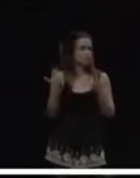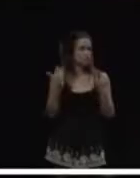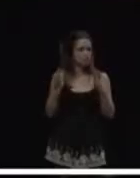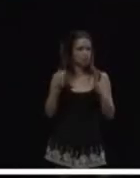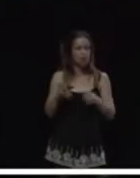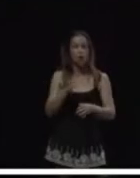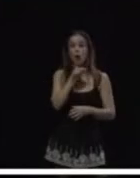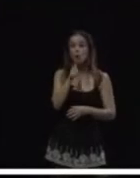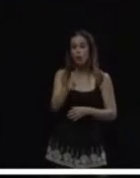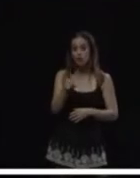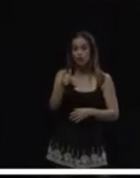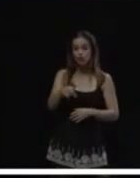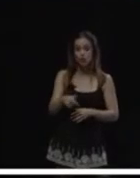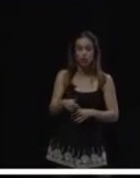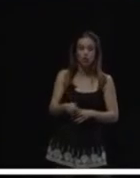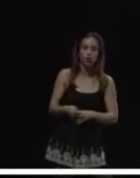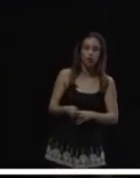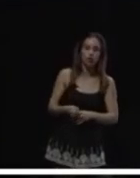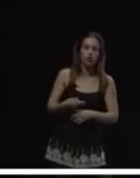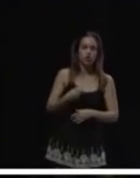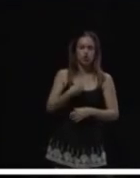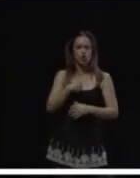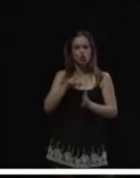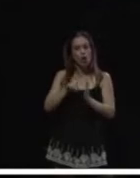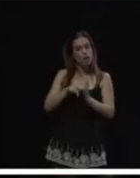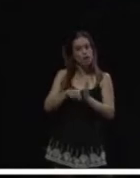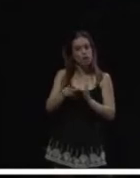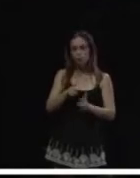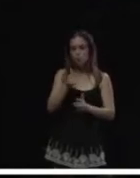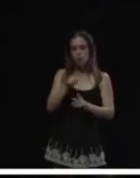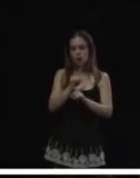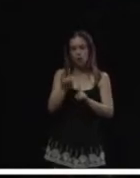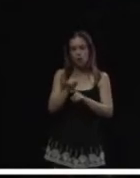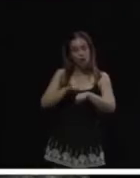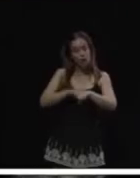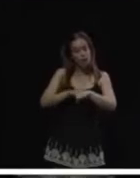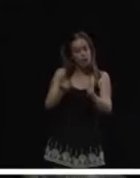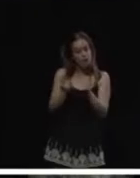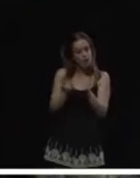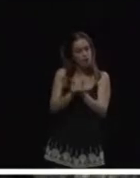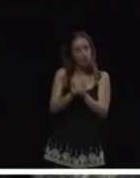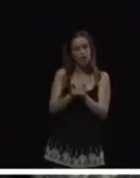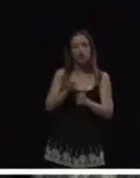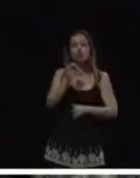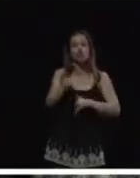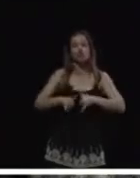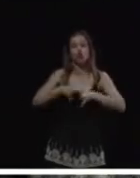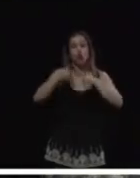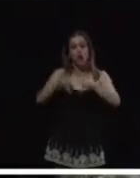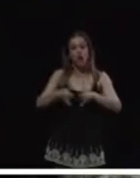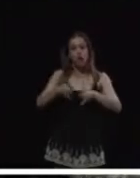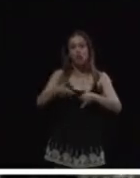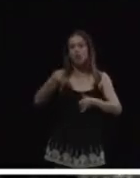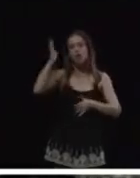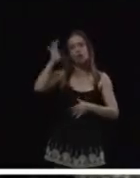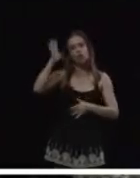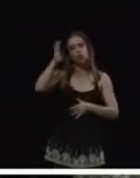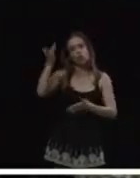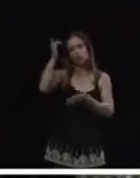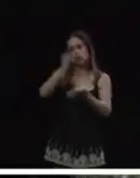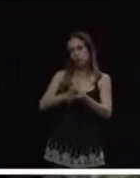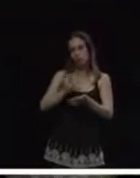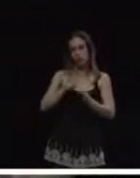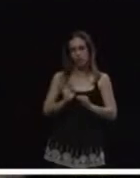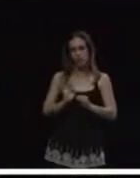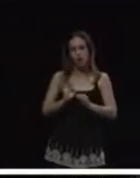Y por eso, y no me retraso más, porque sabemos que estamos muy justo de tiempo, por eso, Yolanda, tenemos tanta ilusión. Por